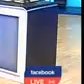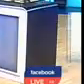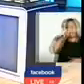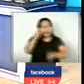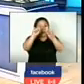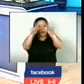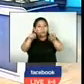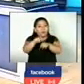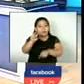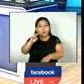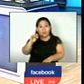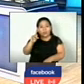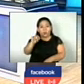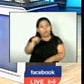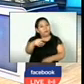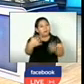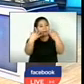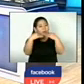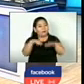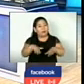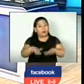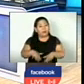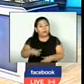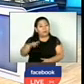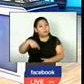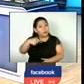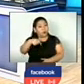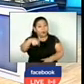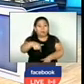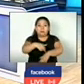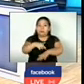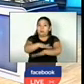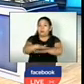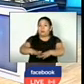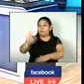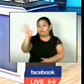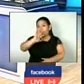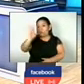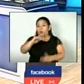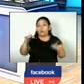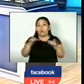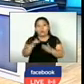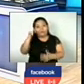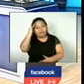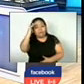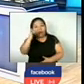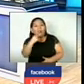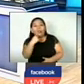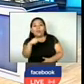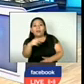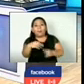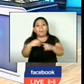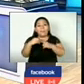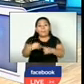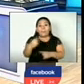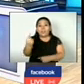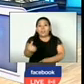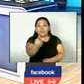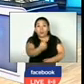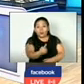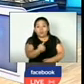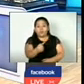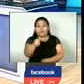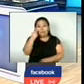si nos despedimos gracias por su sintonía así es es momento de despedirnos y queremos también mandarle un saludo muy especial a quienes nos han